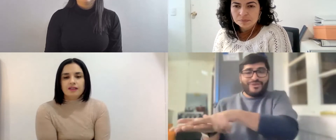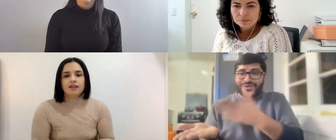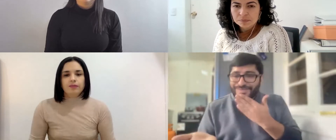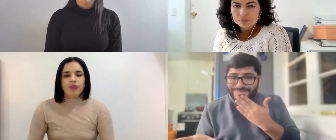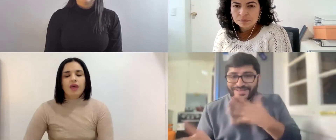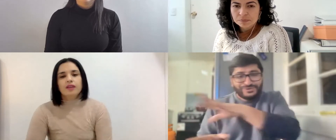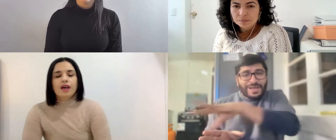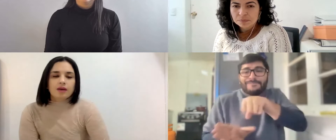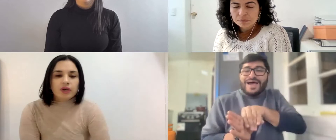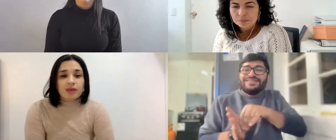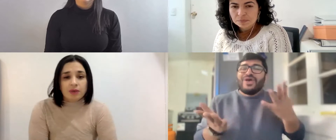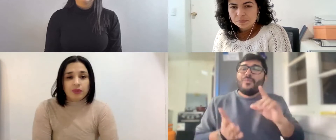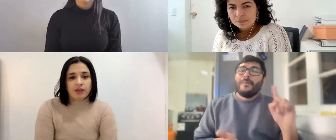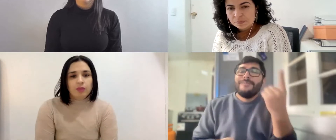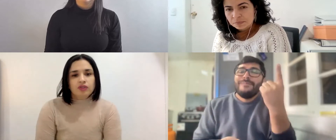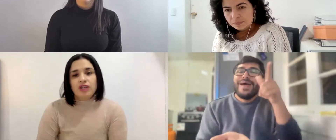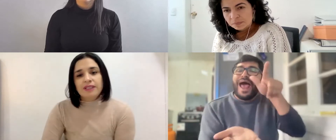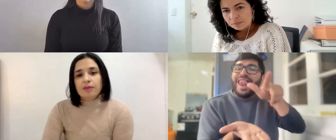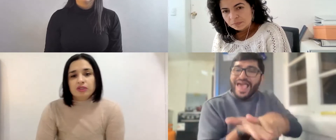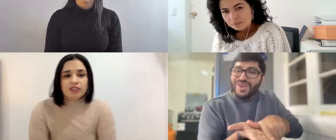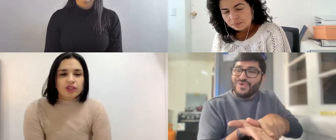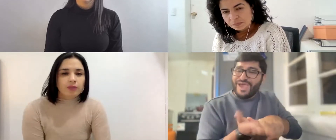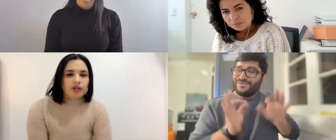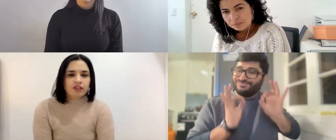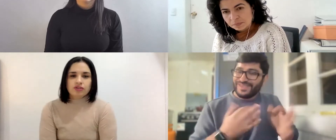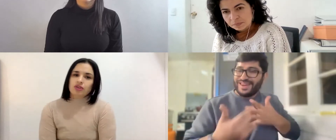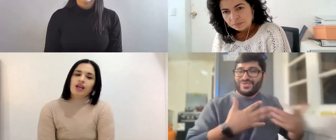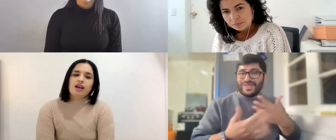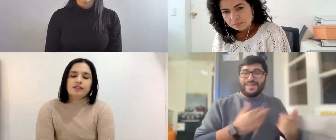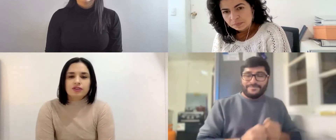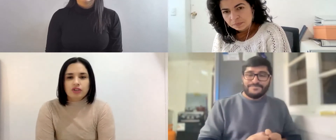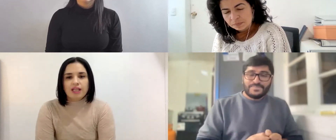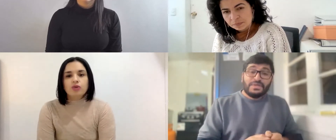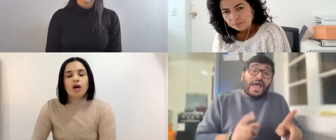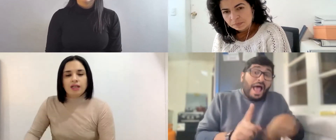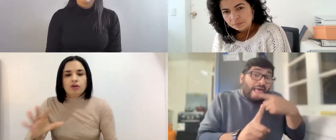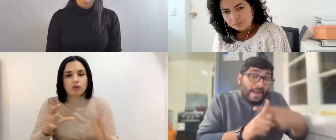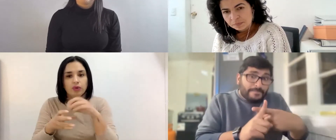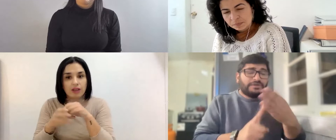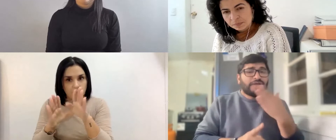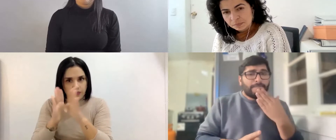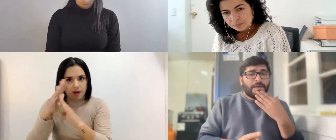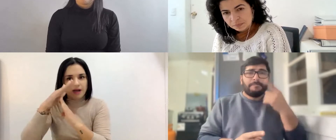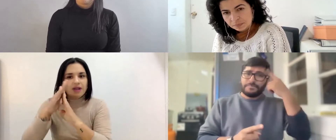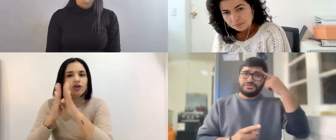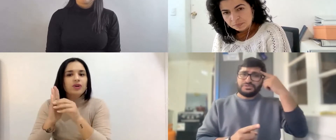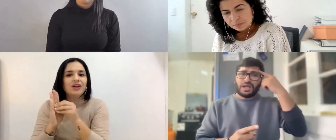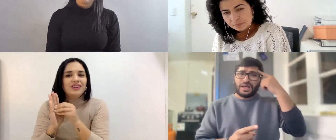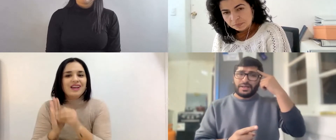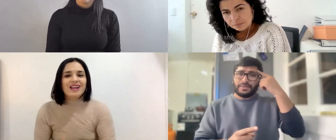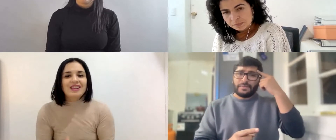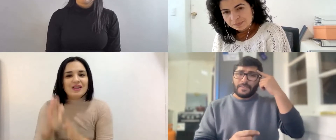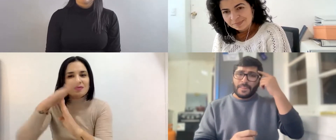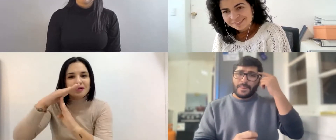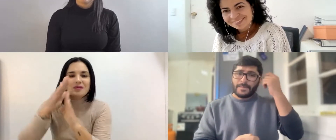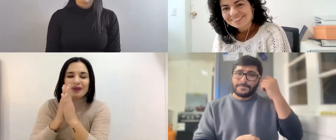ya, dice, ya. Pero también, por ejemplo, solamente las personas sordas por el hecho de ser sordas han incorporado,